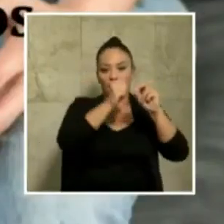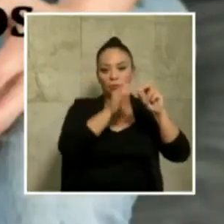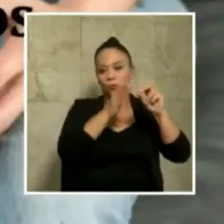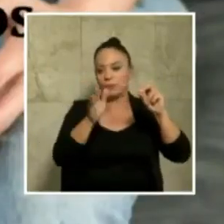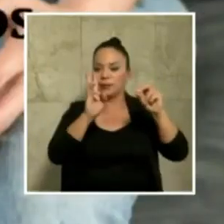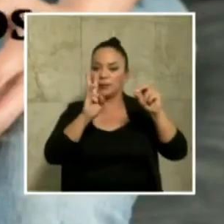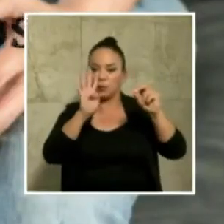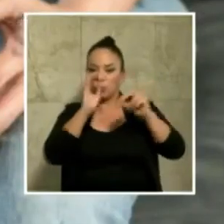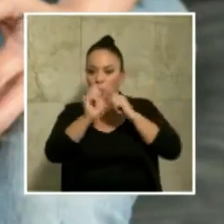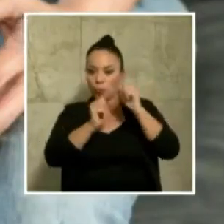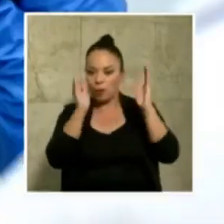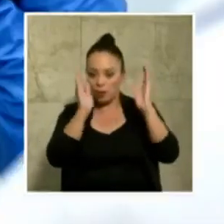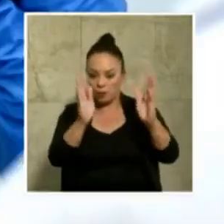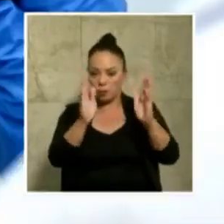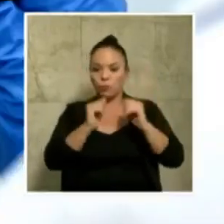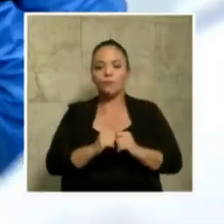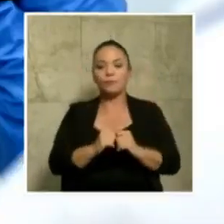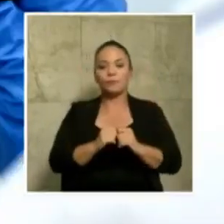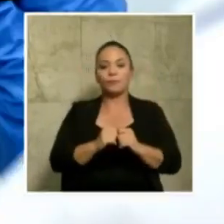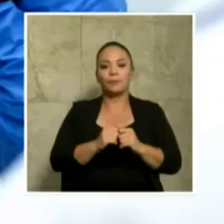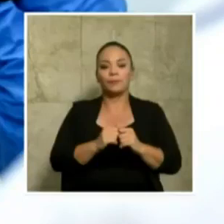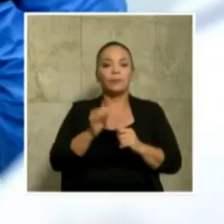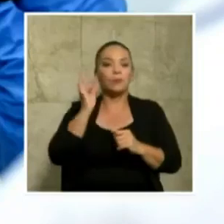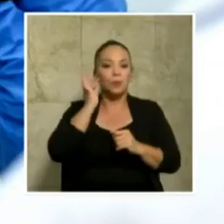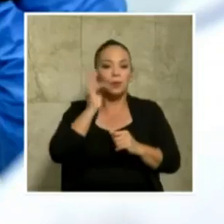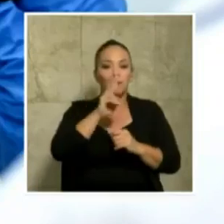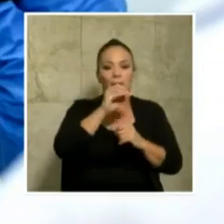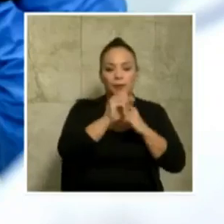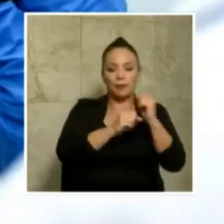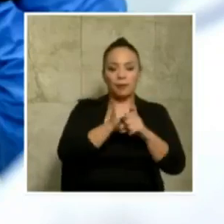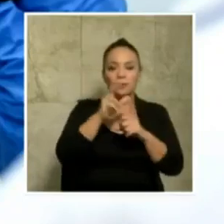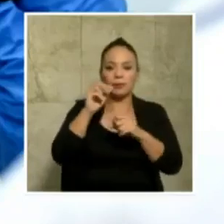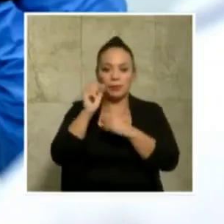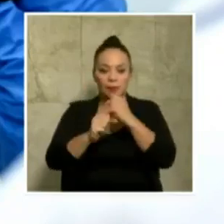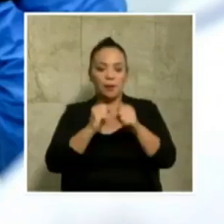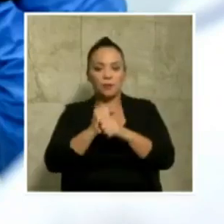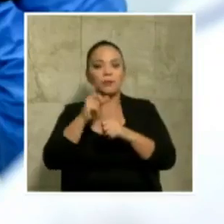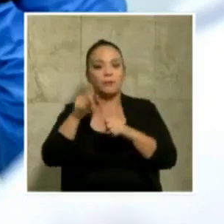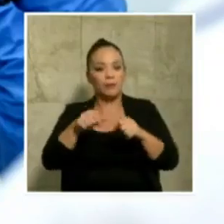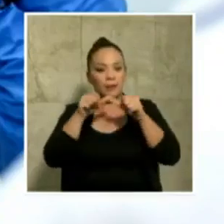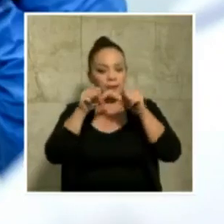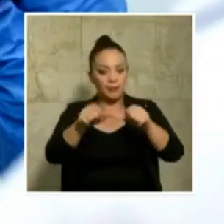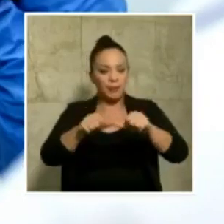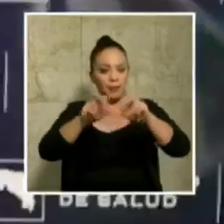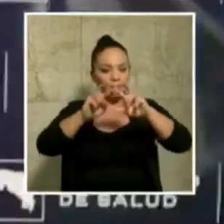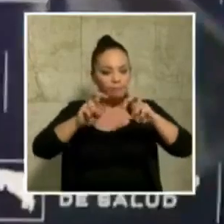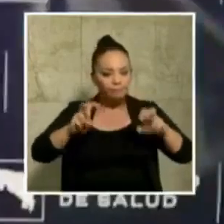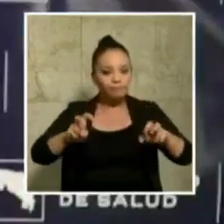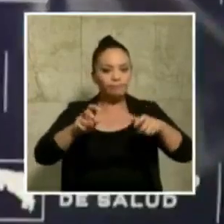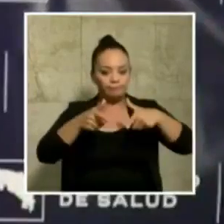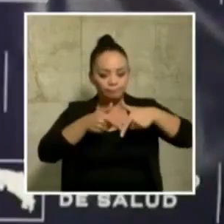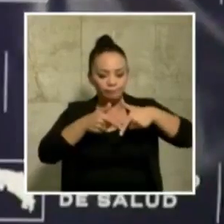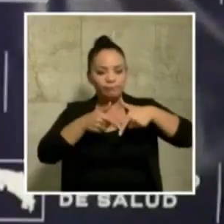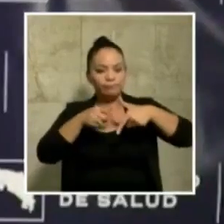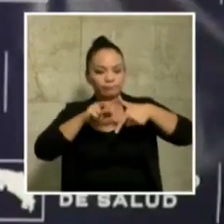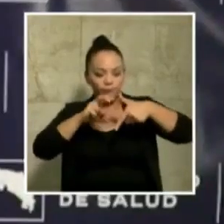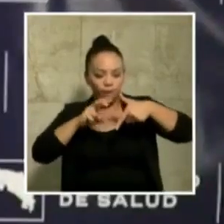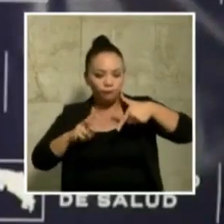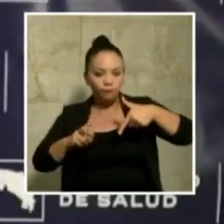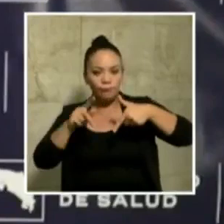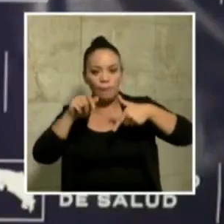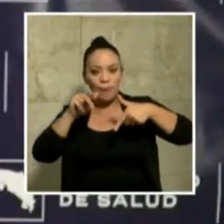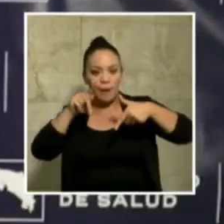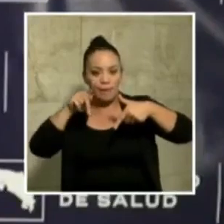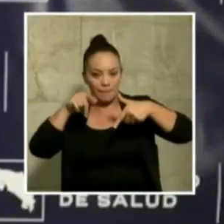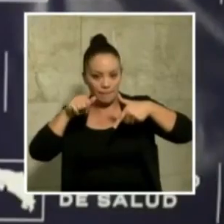64 años. Las pacientes entre 20 y 30 años se deberán seguir realizando la citología o Papanicolaou. Aquellas pacientes que